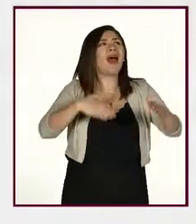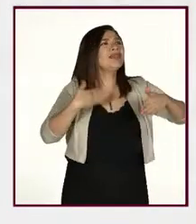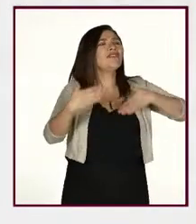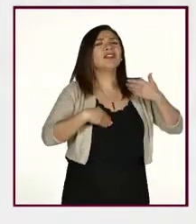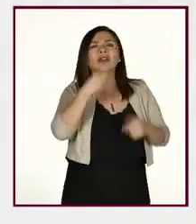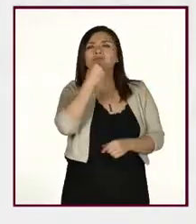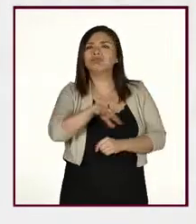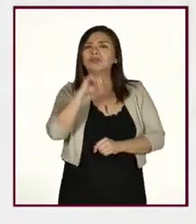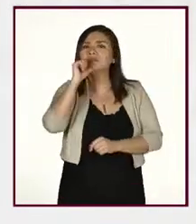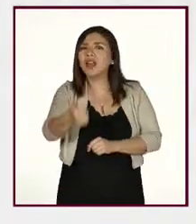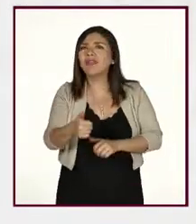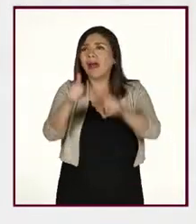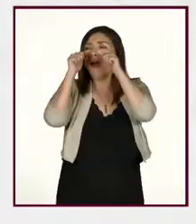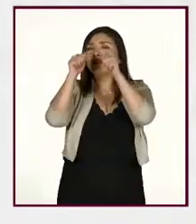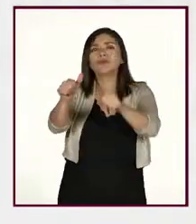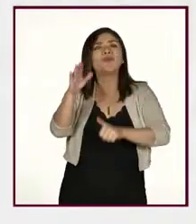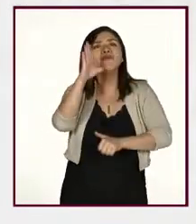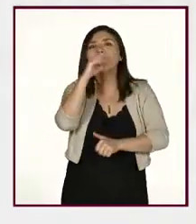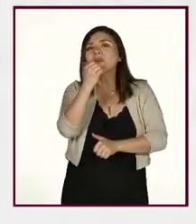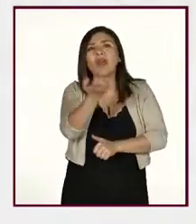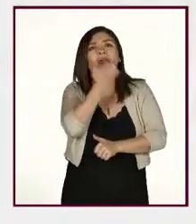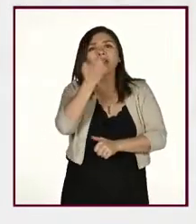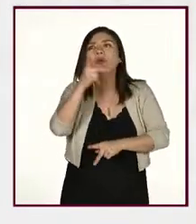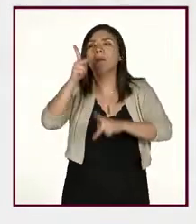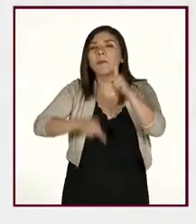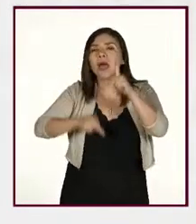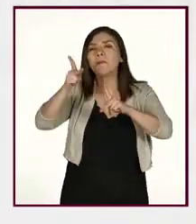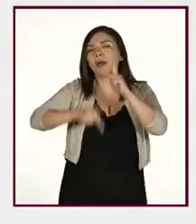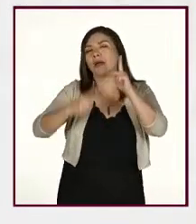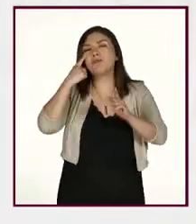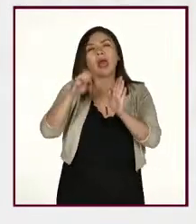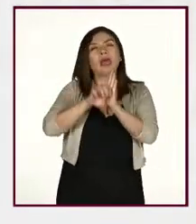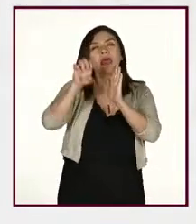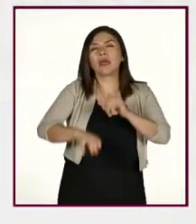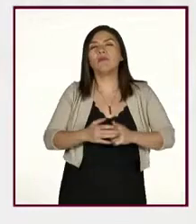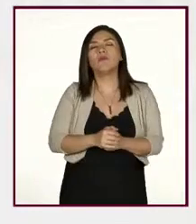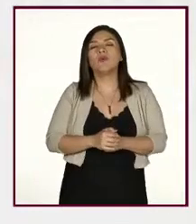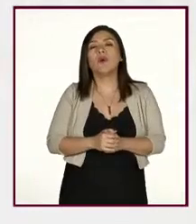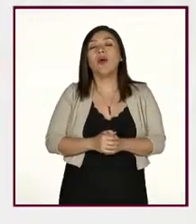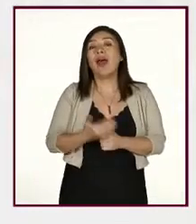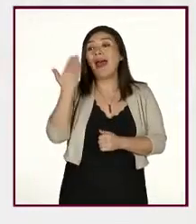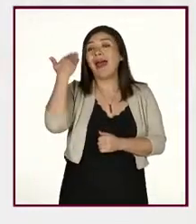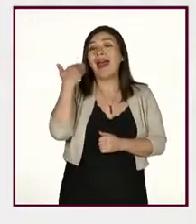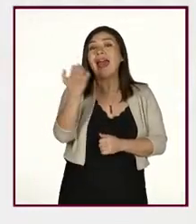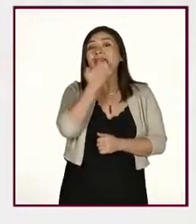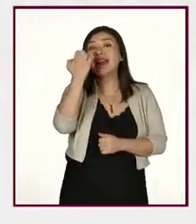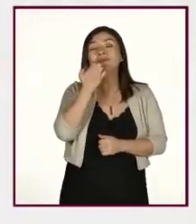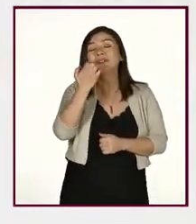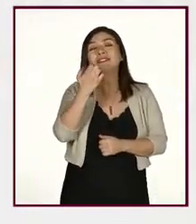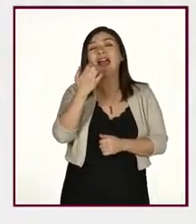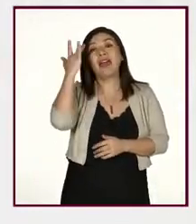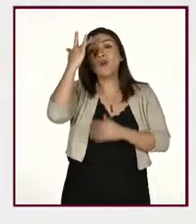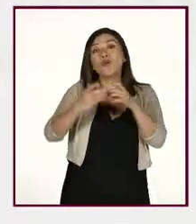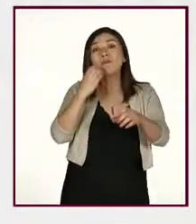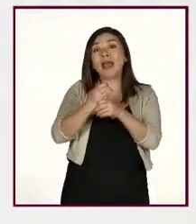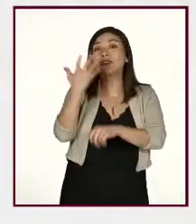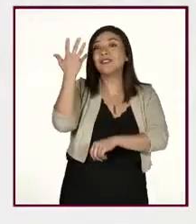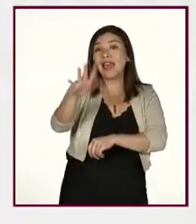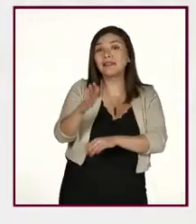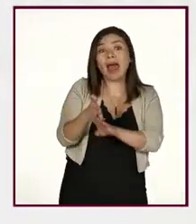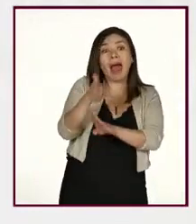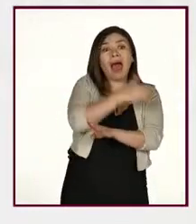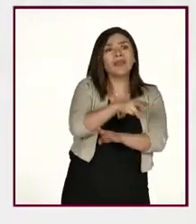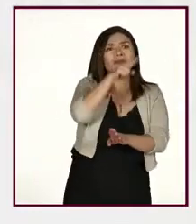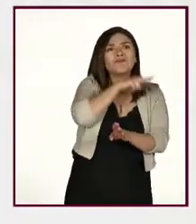ni concentrarse en su trabajo escolar. Por ejemplo, mientras planeaba su 10º cumpleaños, se preocupó durante 2